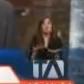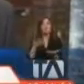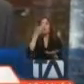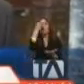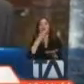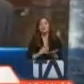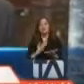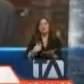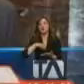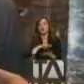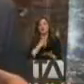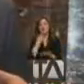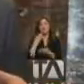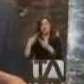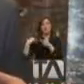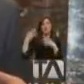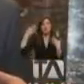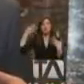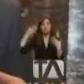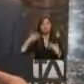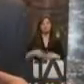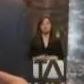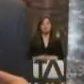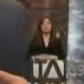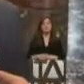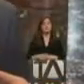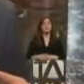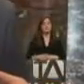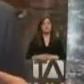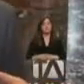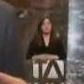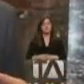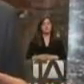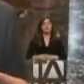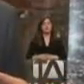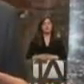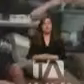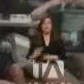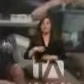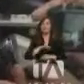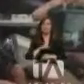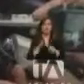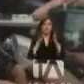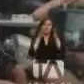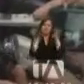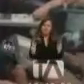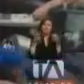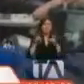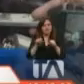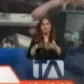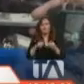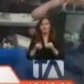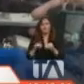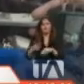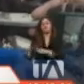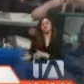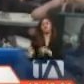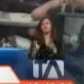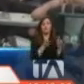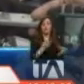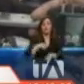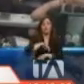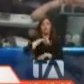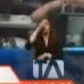esa responsabilidad política, y en ese sentido también estamos absolutamente abiertos. Yo creo que hay que tener una